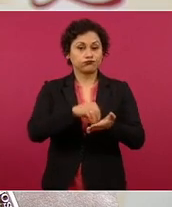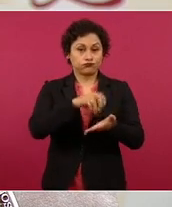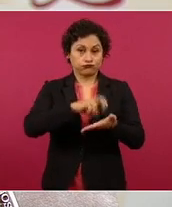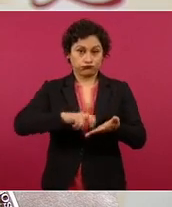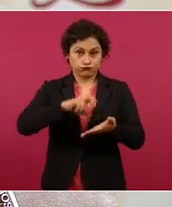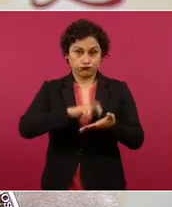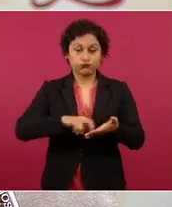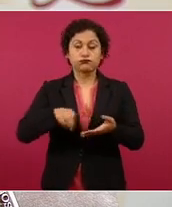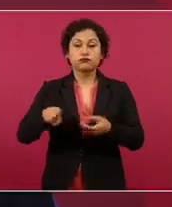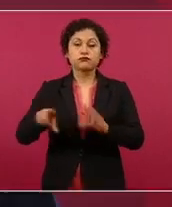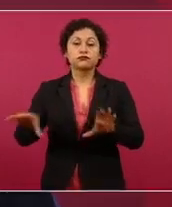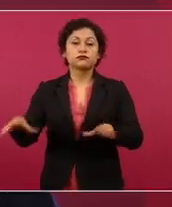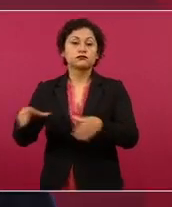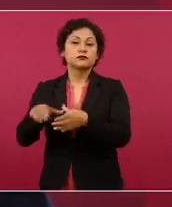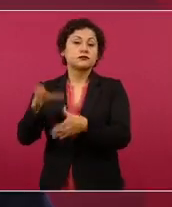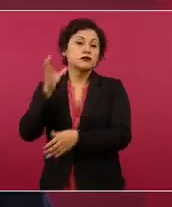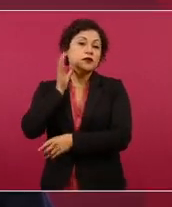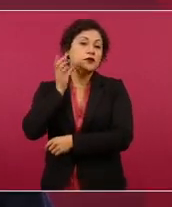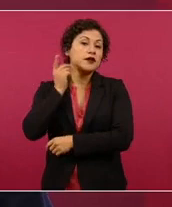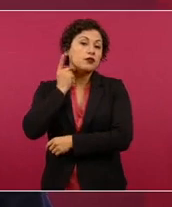la Cámara de Diputados,